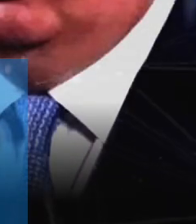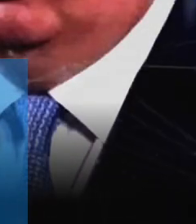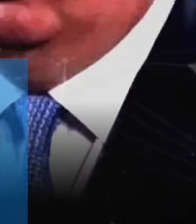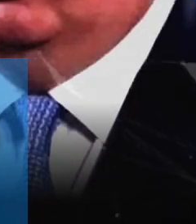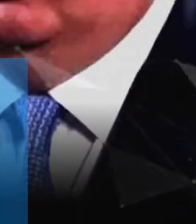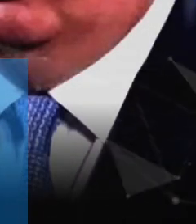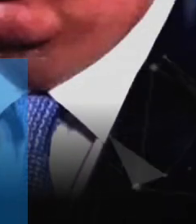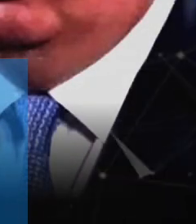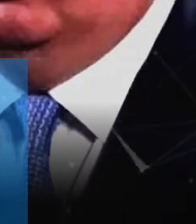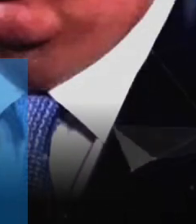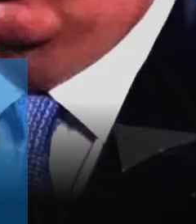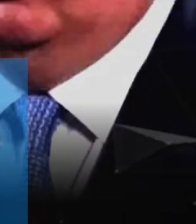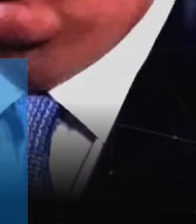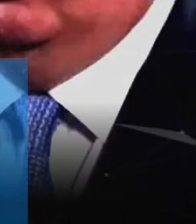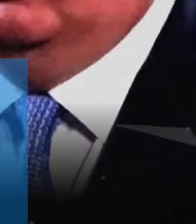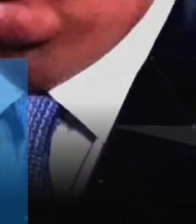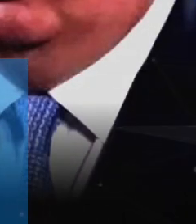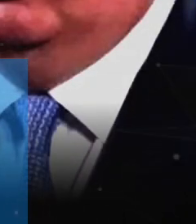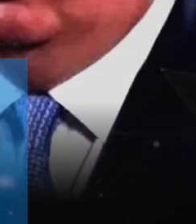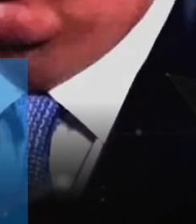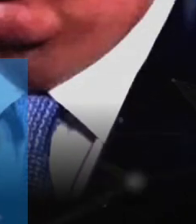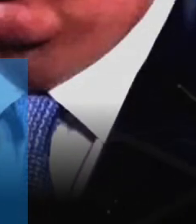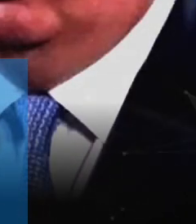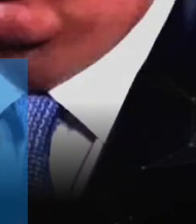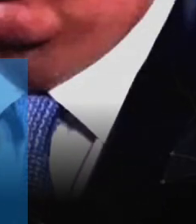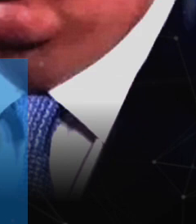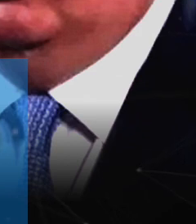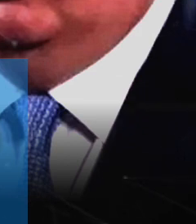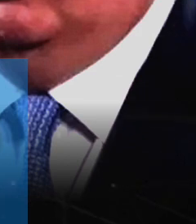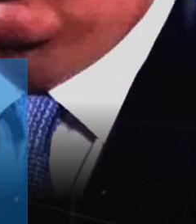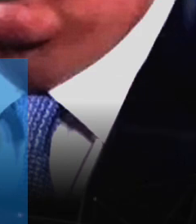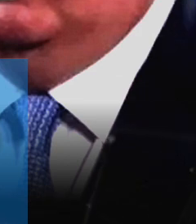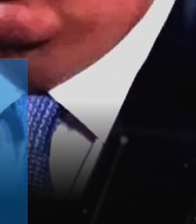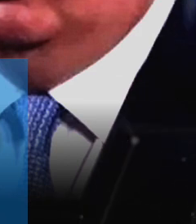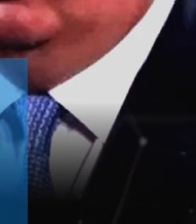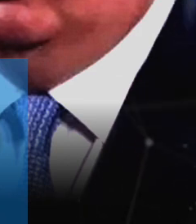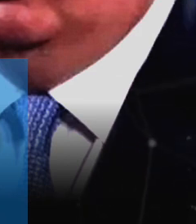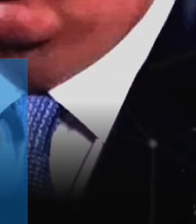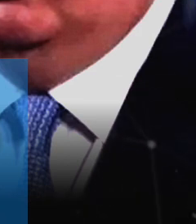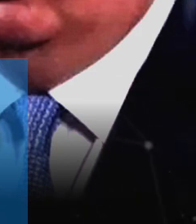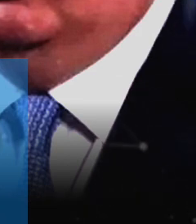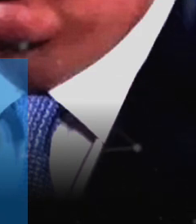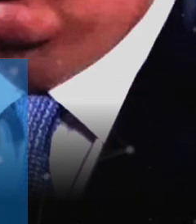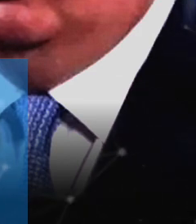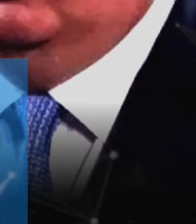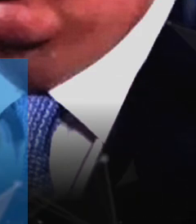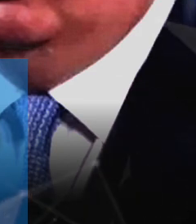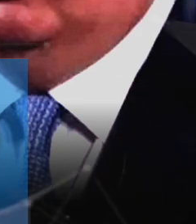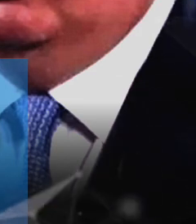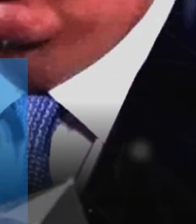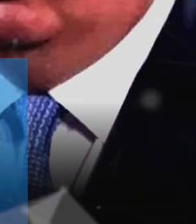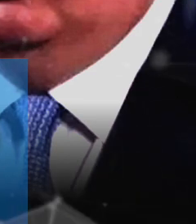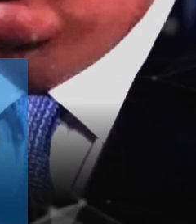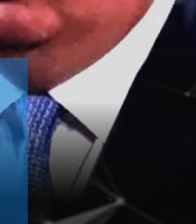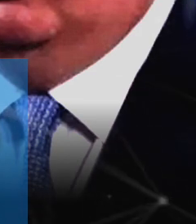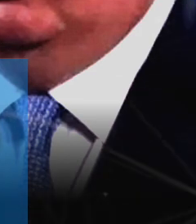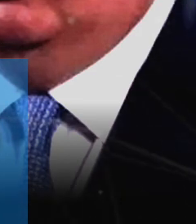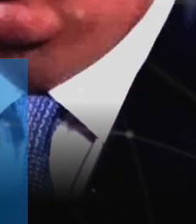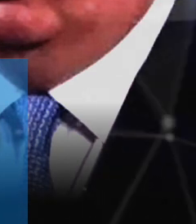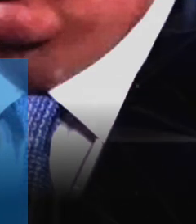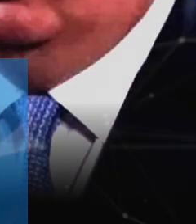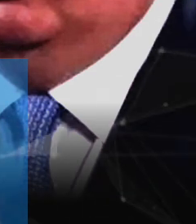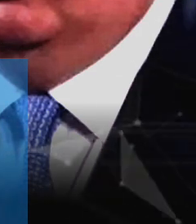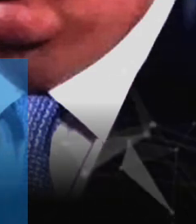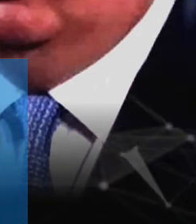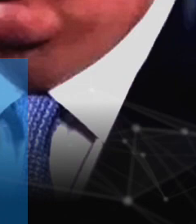Mantente informado y visita nuestra cuenta de Twitter, arroba escucha a diario, donde podrás encontrar notas destacadas y lo más reciente